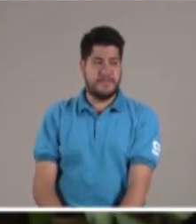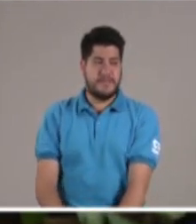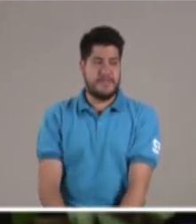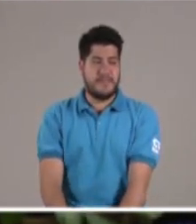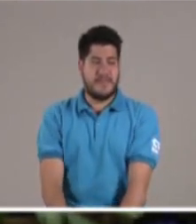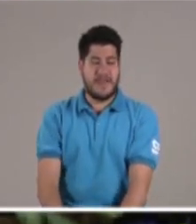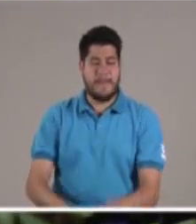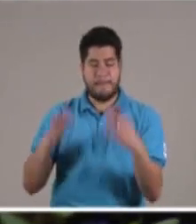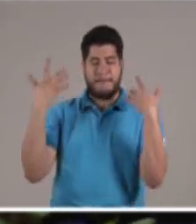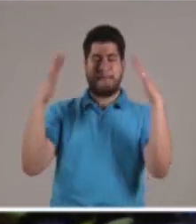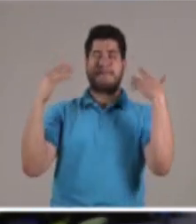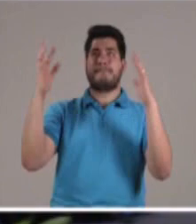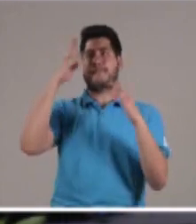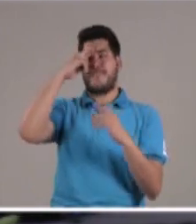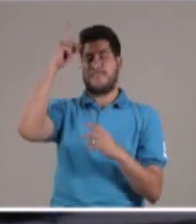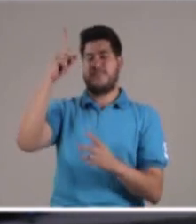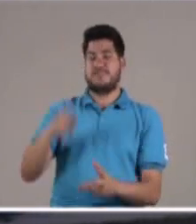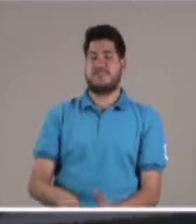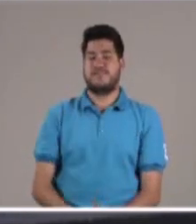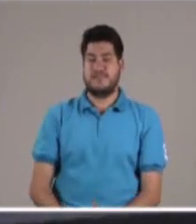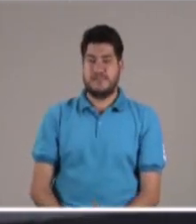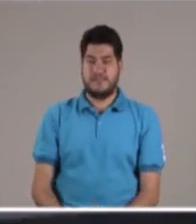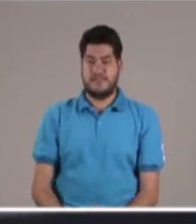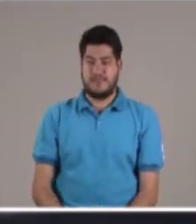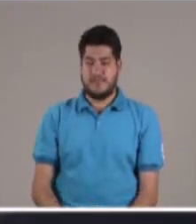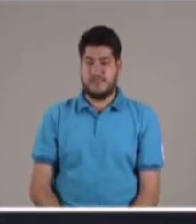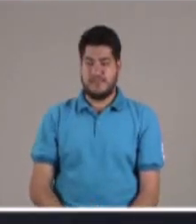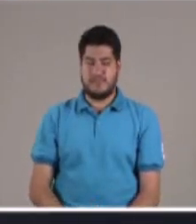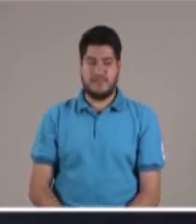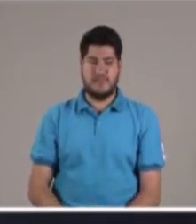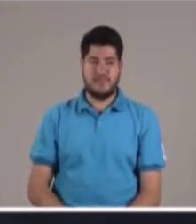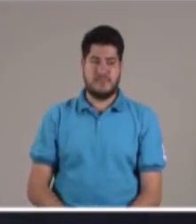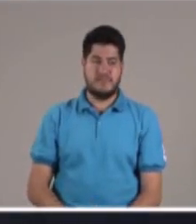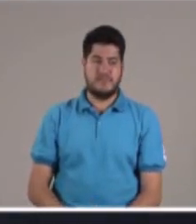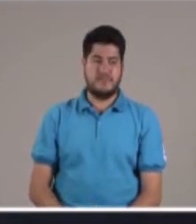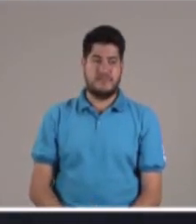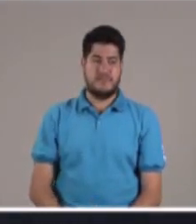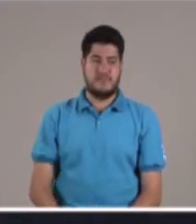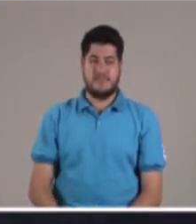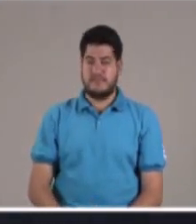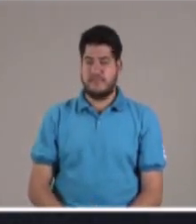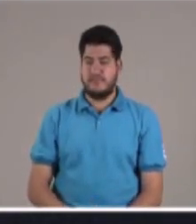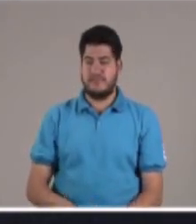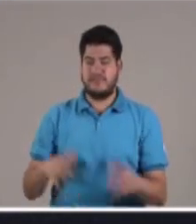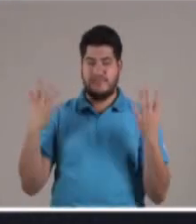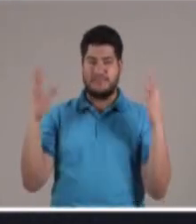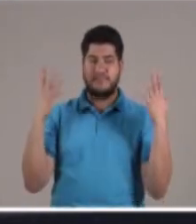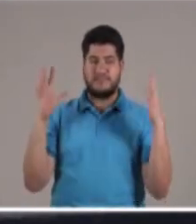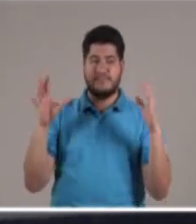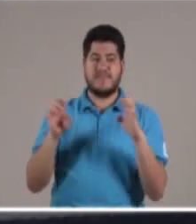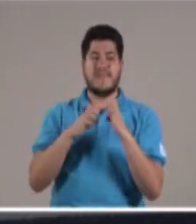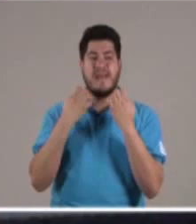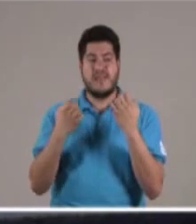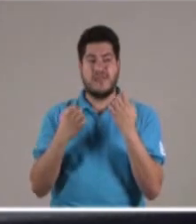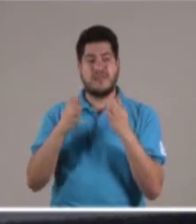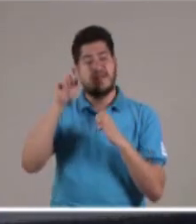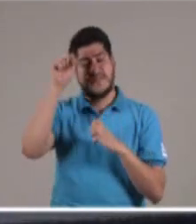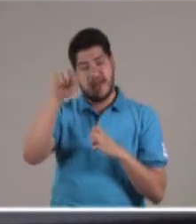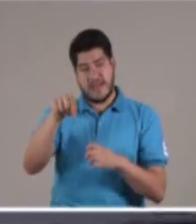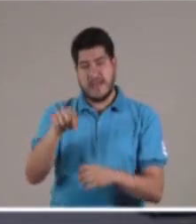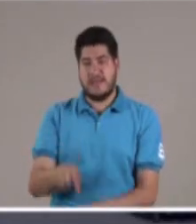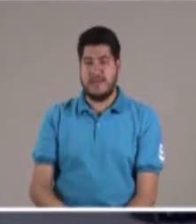para mí es glorioso ahora ahora fíjese pues entonces resulta que